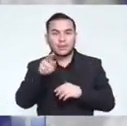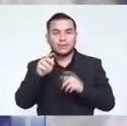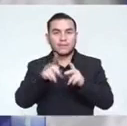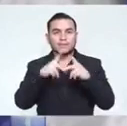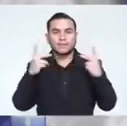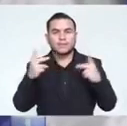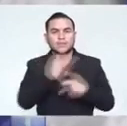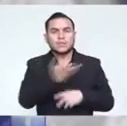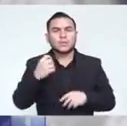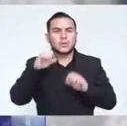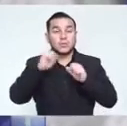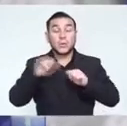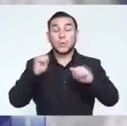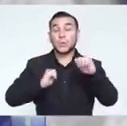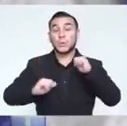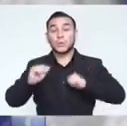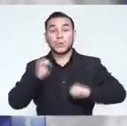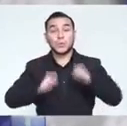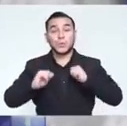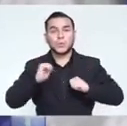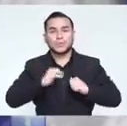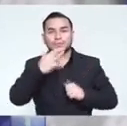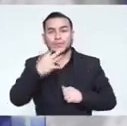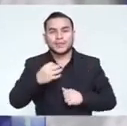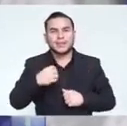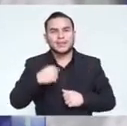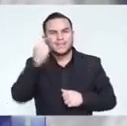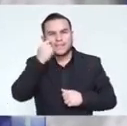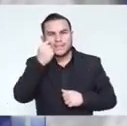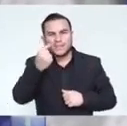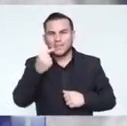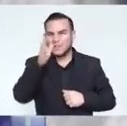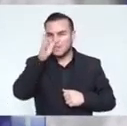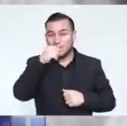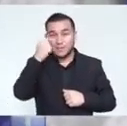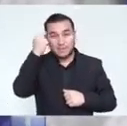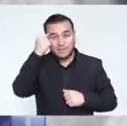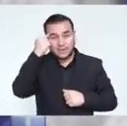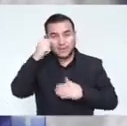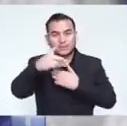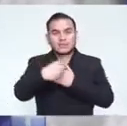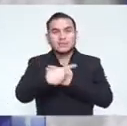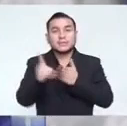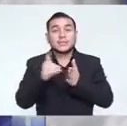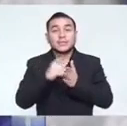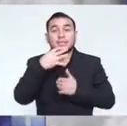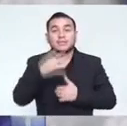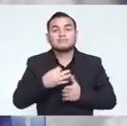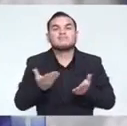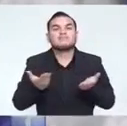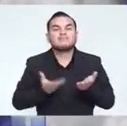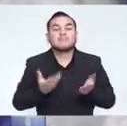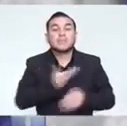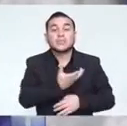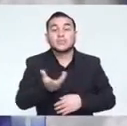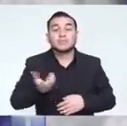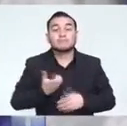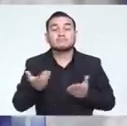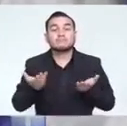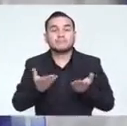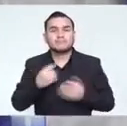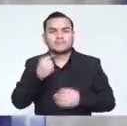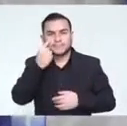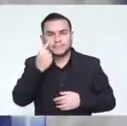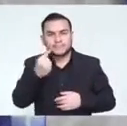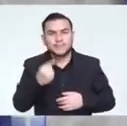shows. Es lamentable que ellos sigan pensando así. Y me extraña porque en realidad lo que ellos hicieron, quizás